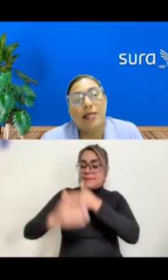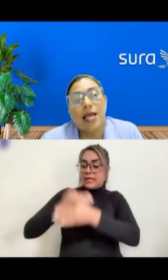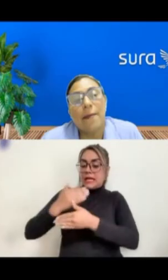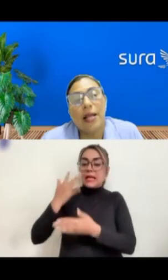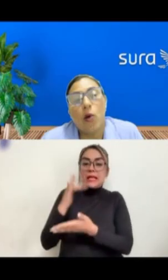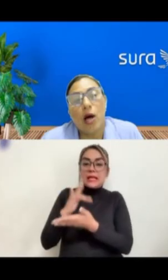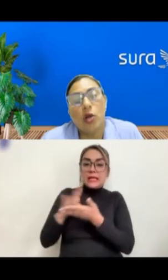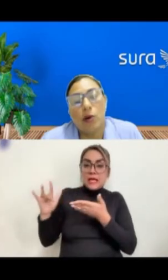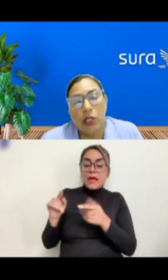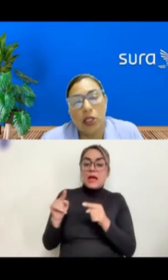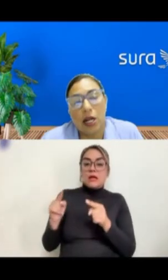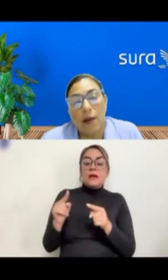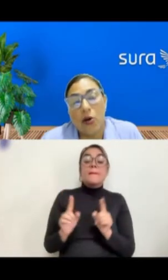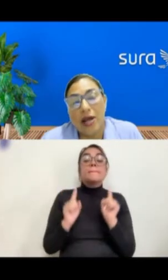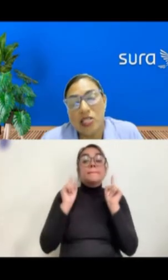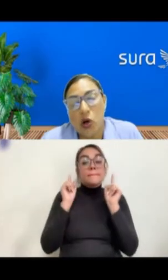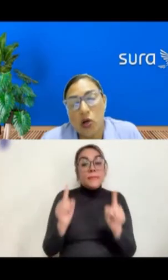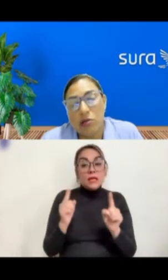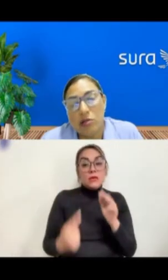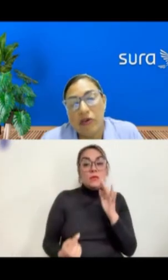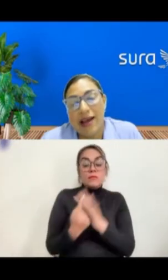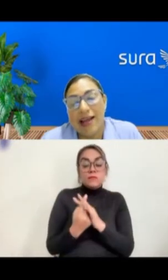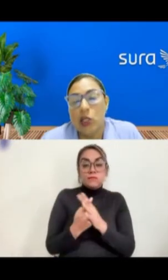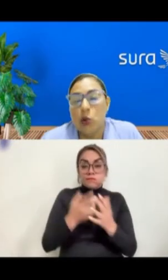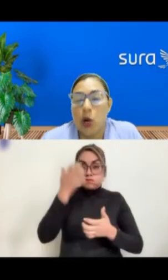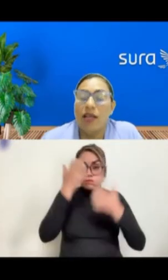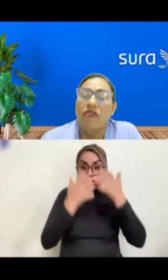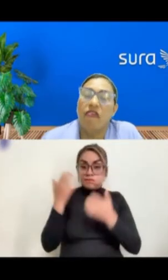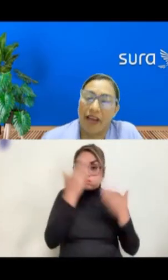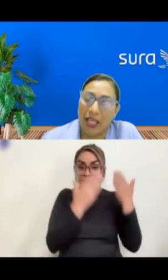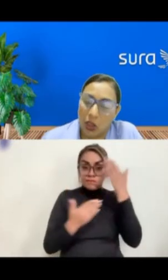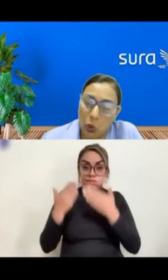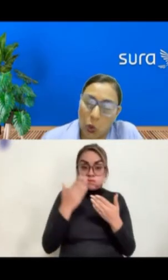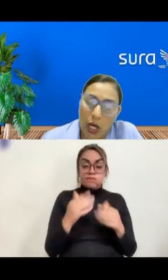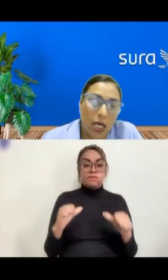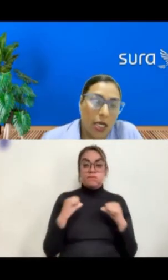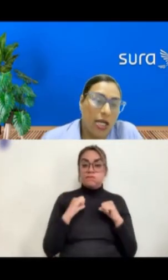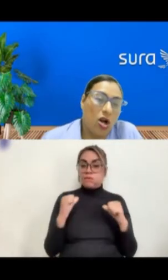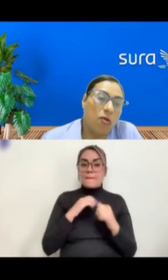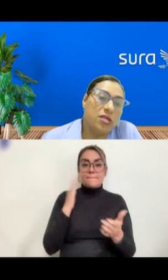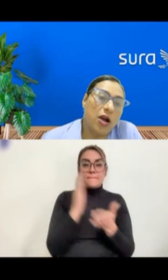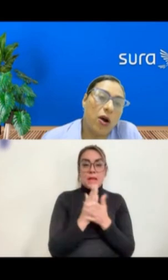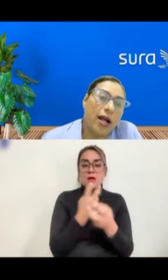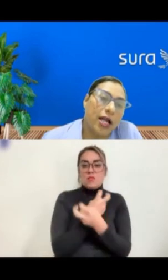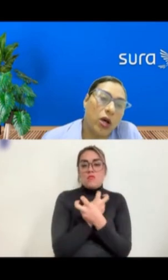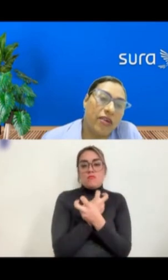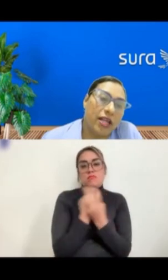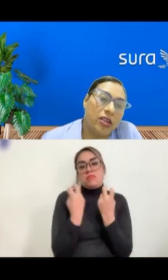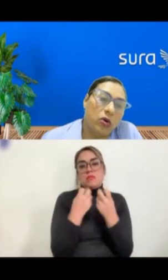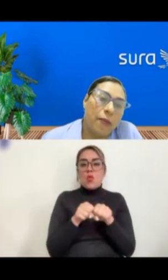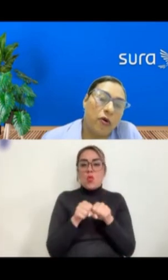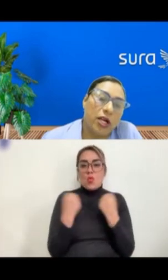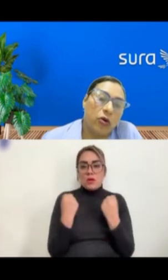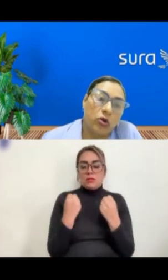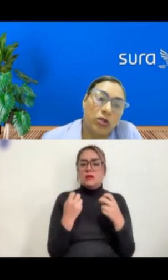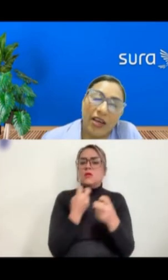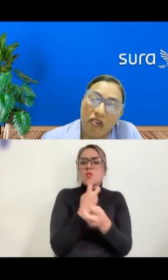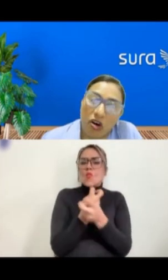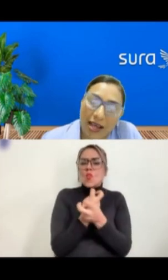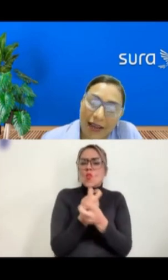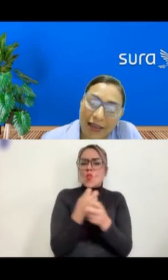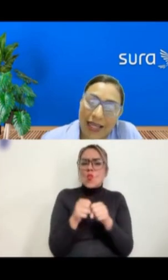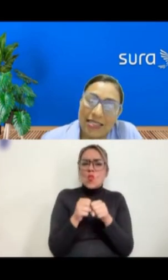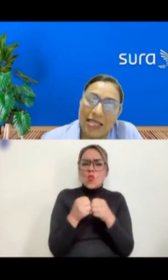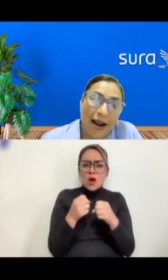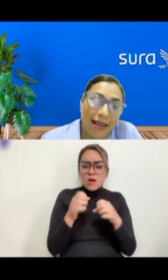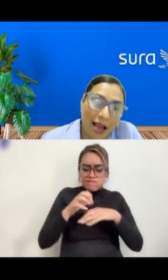limpia, ¿verdad? Siempre y cuando al momento de la valoración yo vea que no hay fractura. ¿Y cómo sé que no hay fractura? Porque no veo